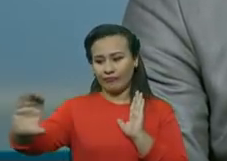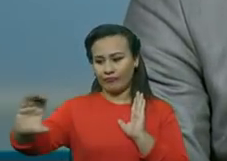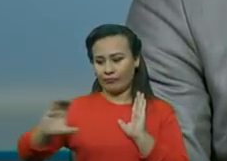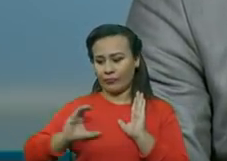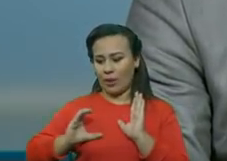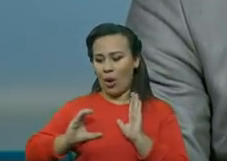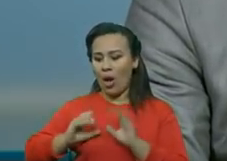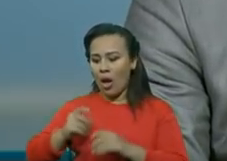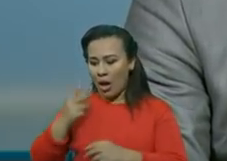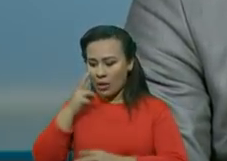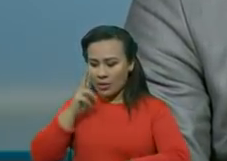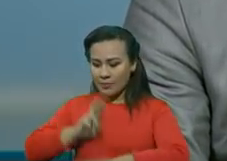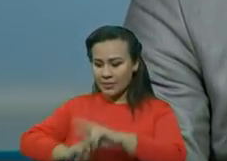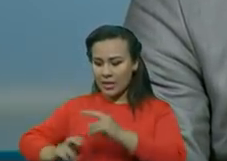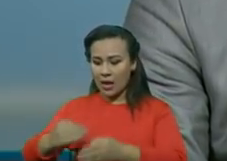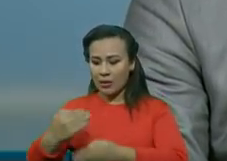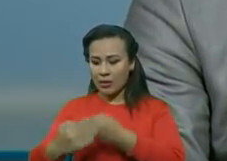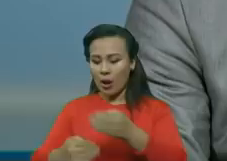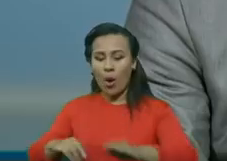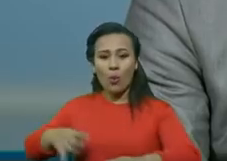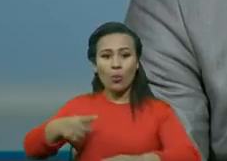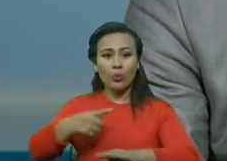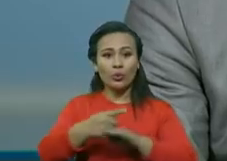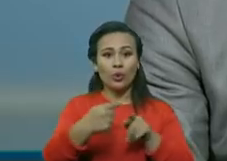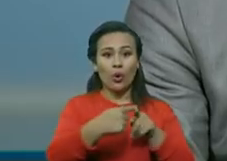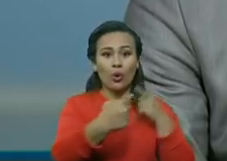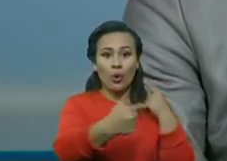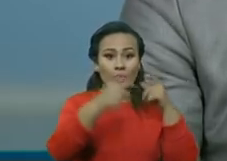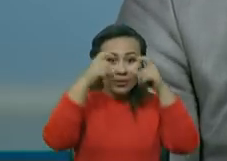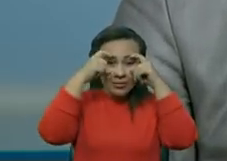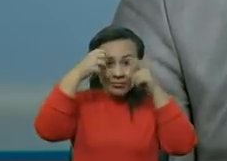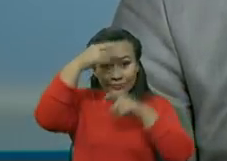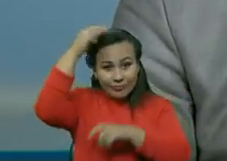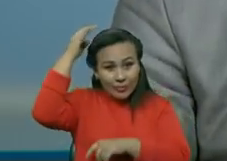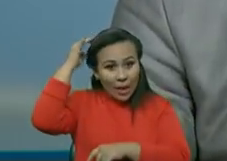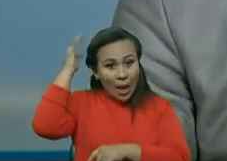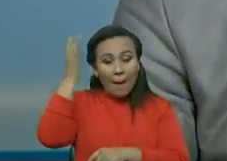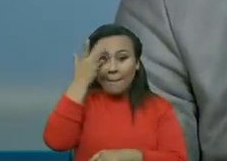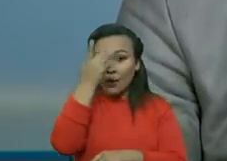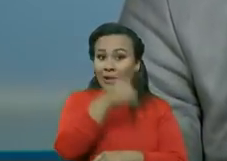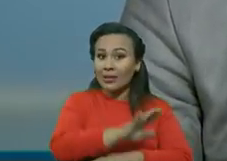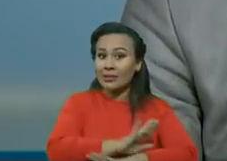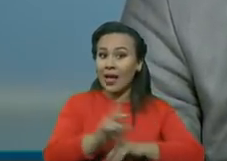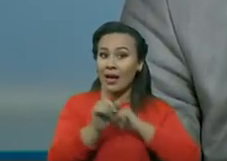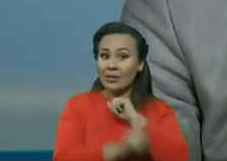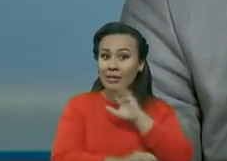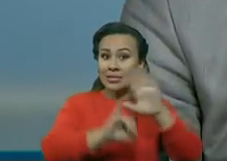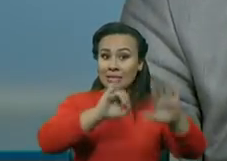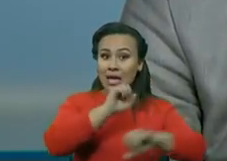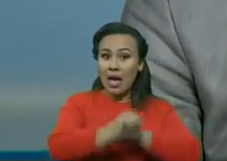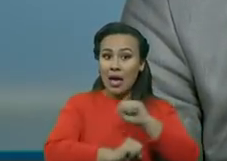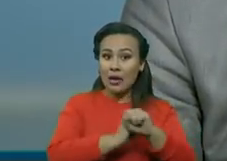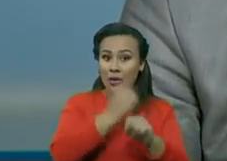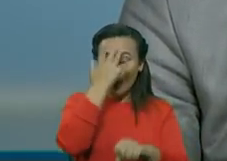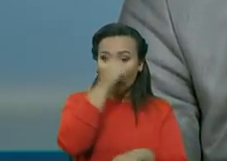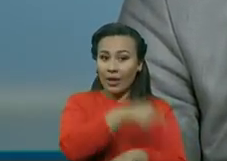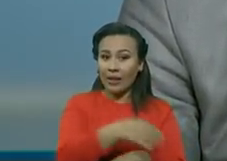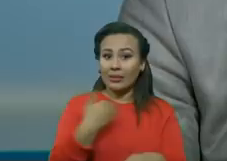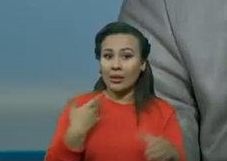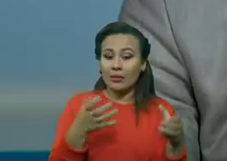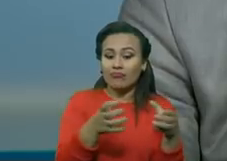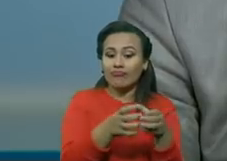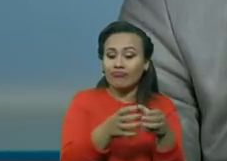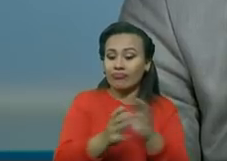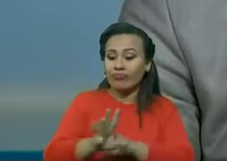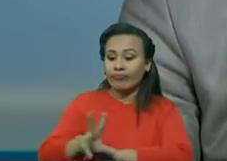político en contra del vicepresidente sin funciones, Jorge Glass Espinel, sentenciado a 6 años de prisión por asociación ilícita en el